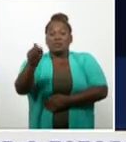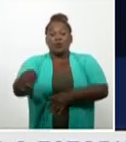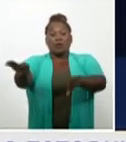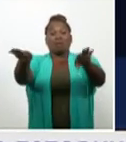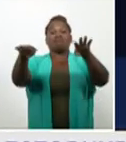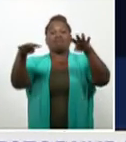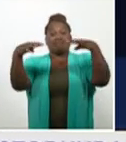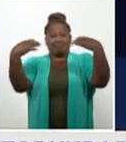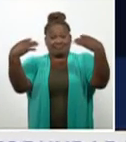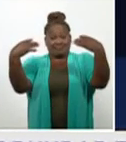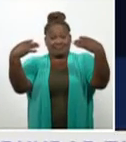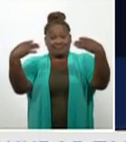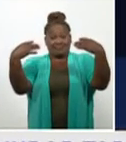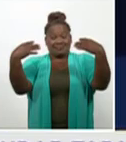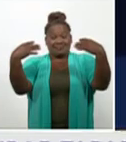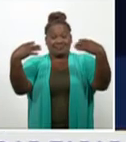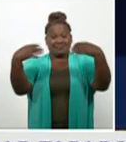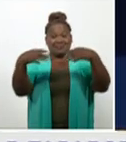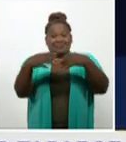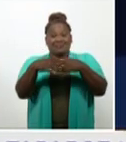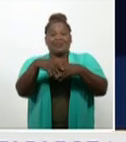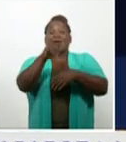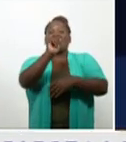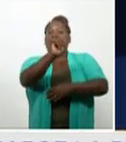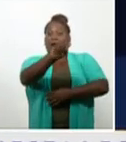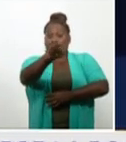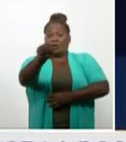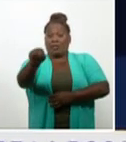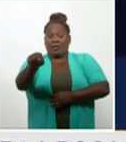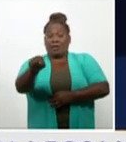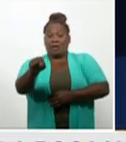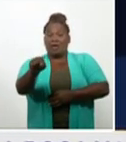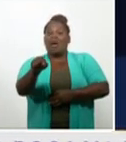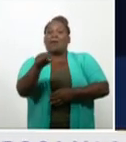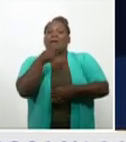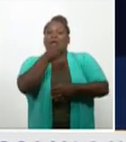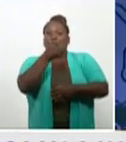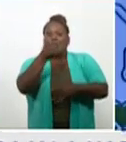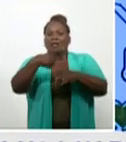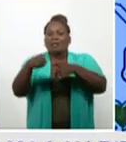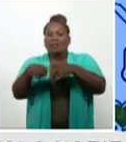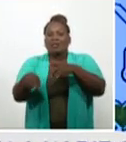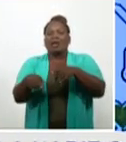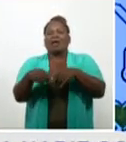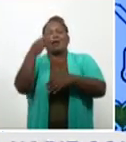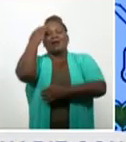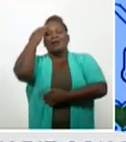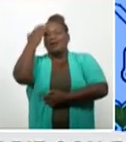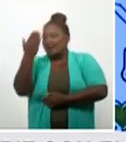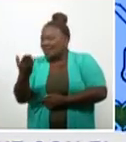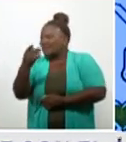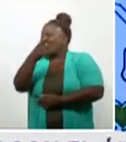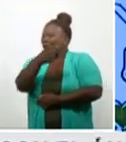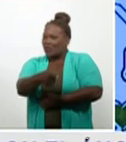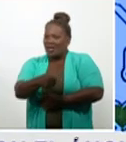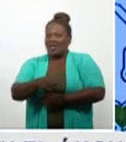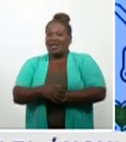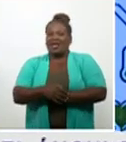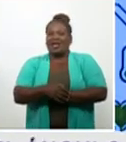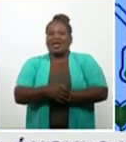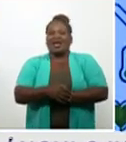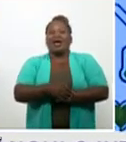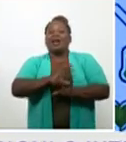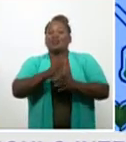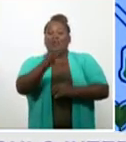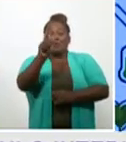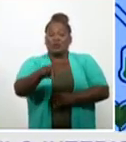y a ustedes que hacen posible esta transmisión. El agradecimiento para usted, doctor, para los corresponsales por sus